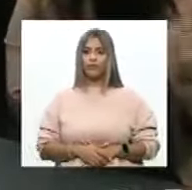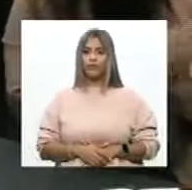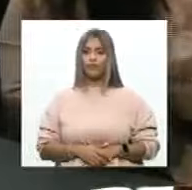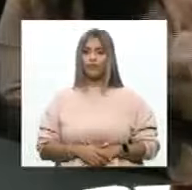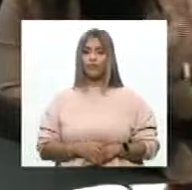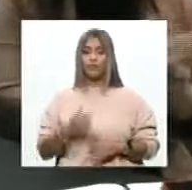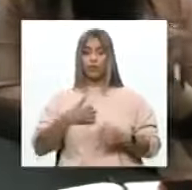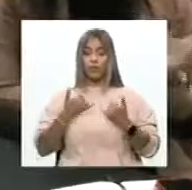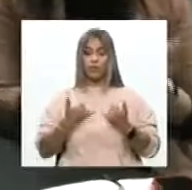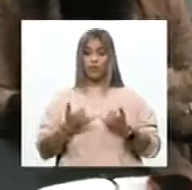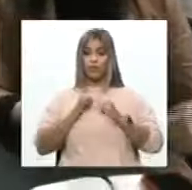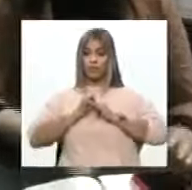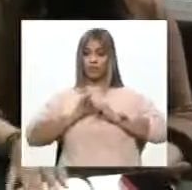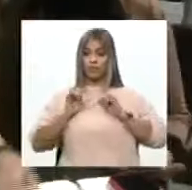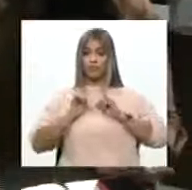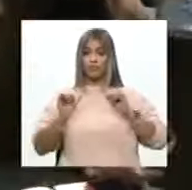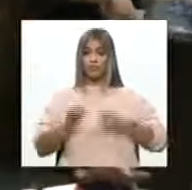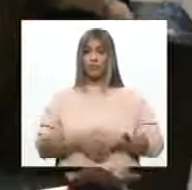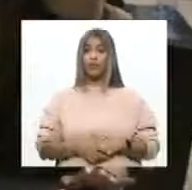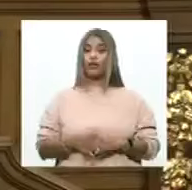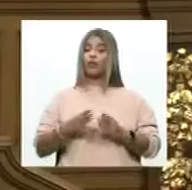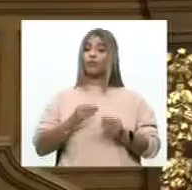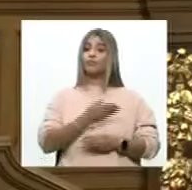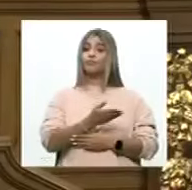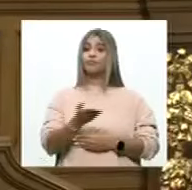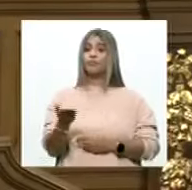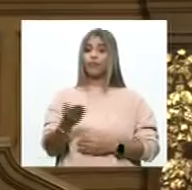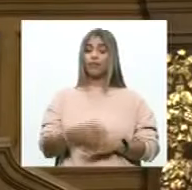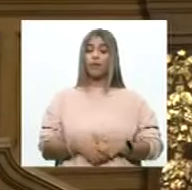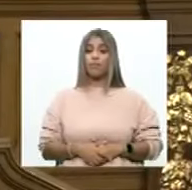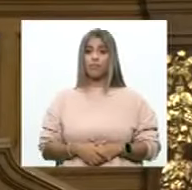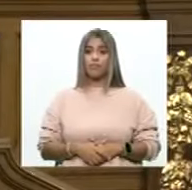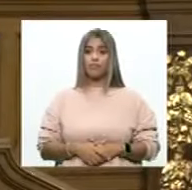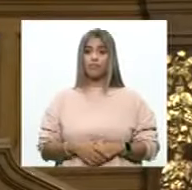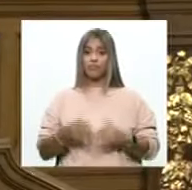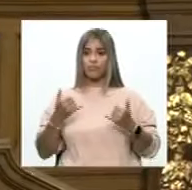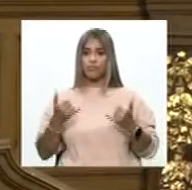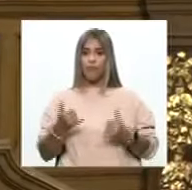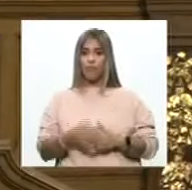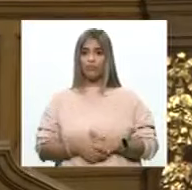Me despido de todos ustedes, hermanos y hermanas, por ahora.